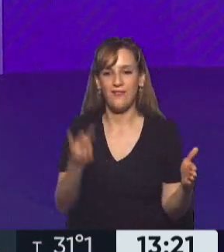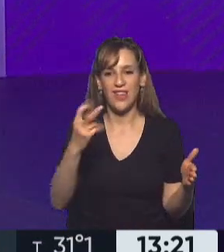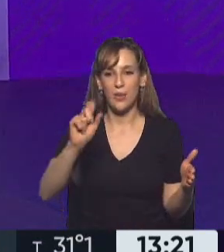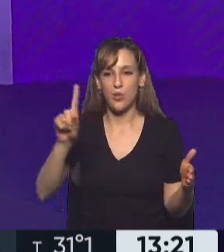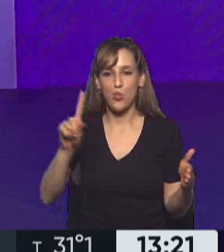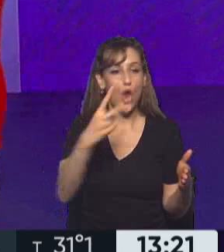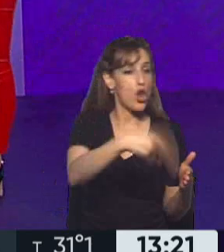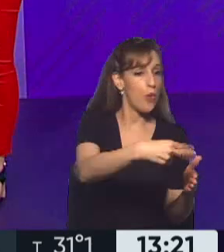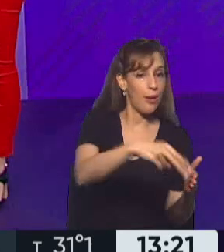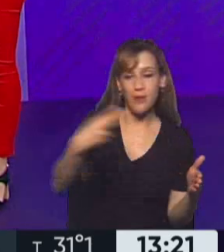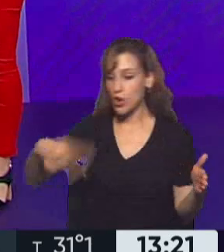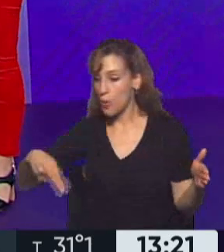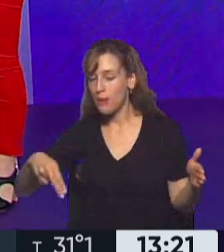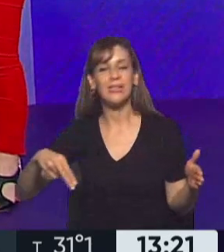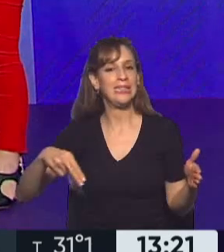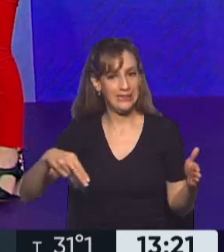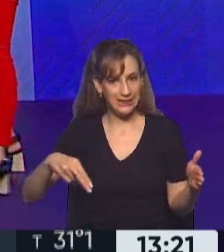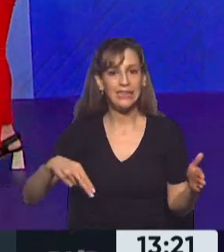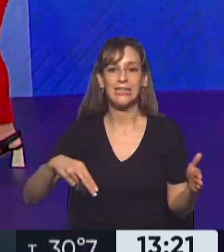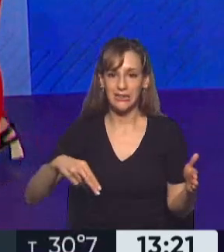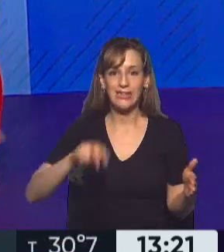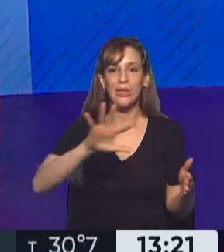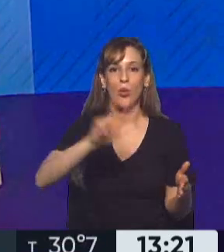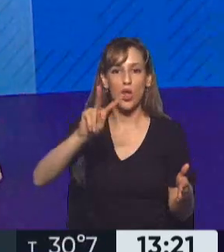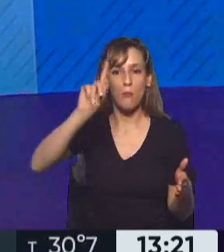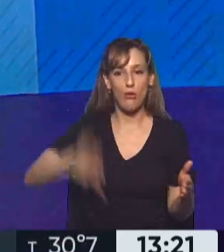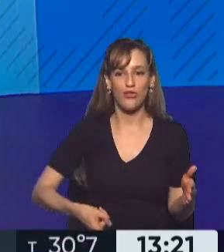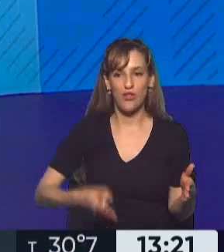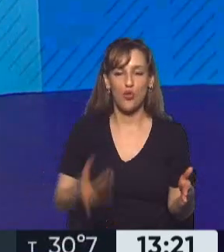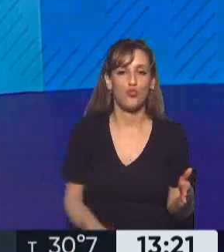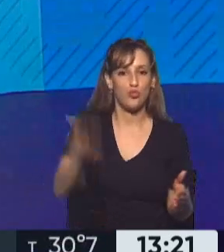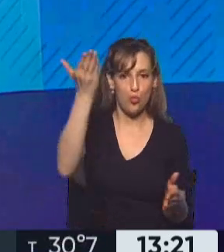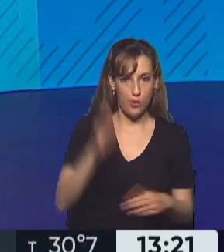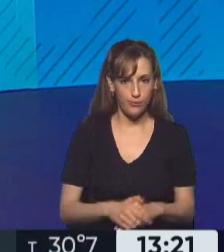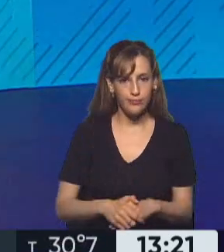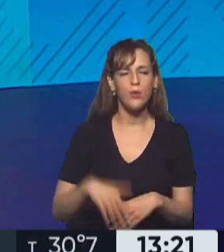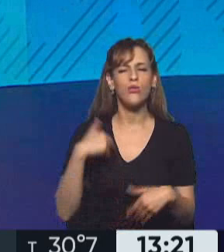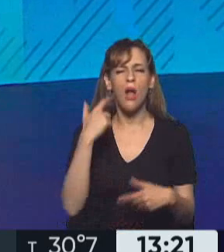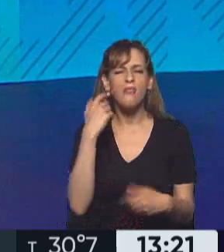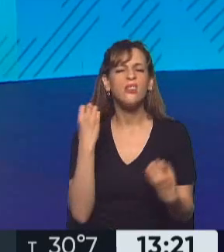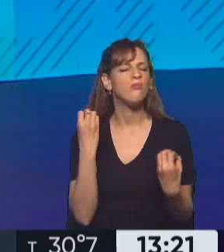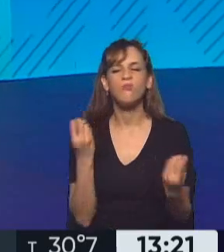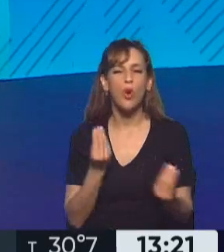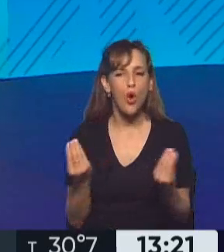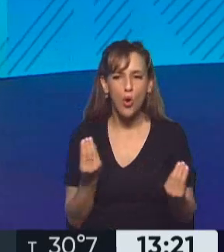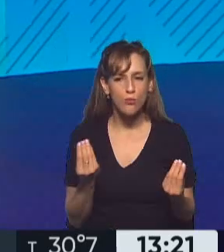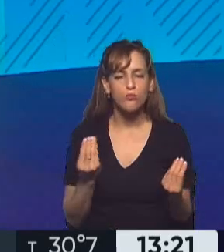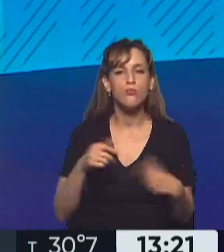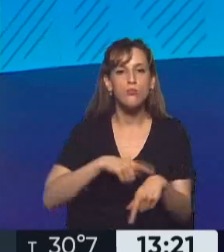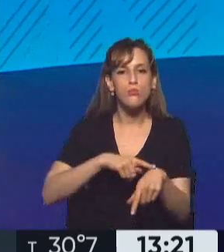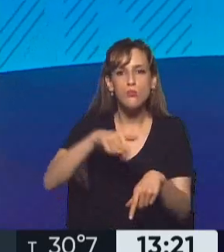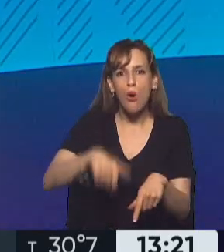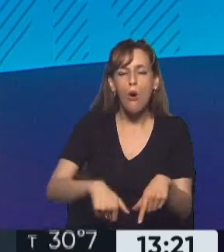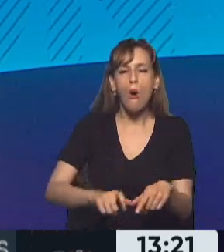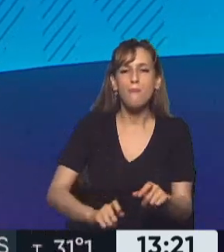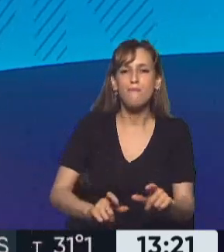en promedio de los precios. Uno dice, bueno, ¿qué aumentó a este ritmo? La pregunta es, ¿qué aumentó a este nivel como para que haya una inflación